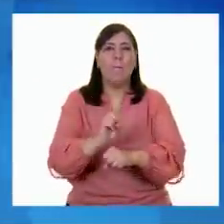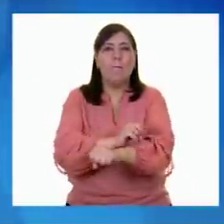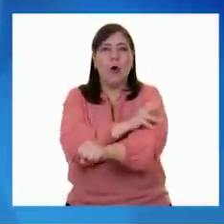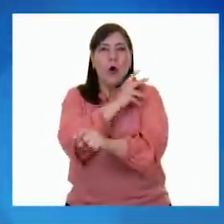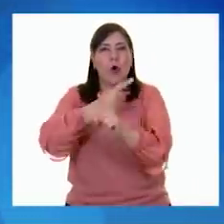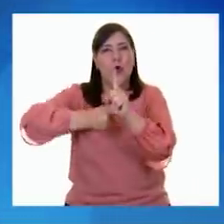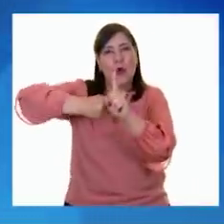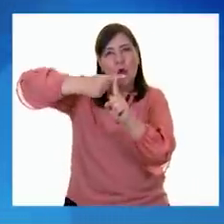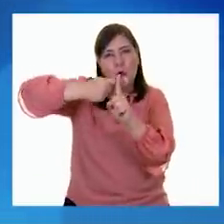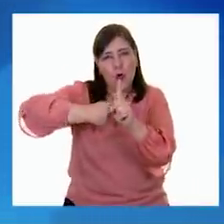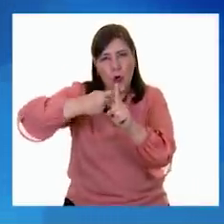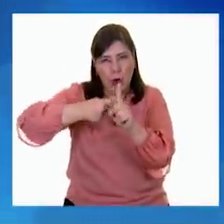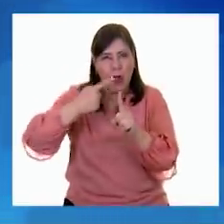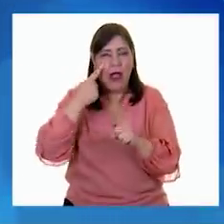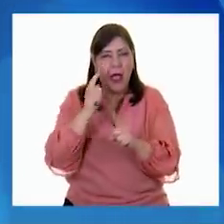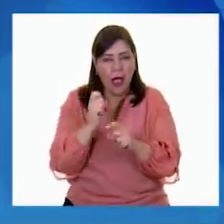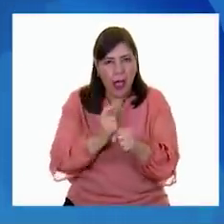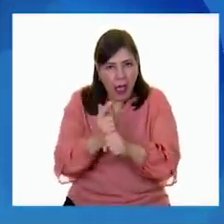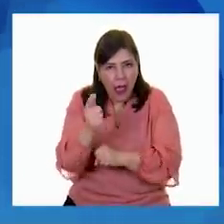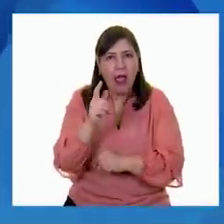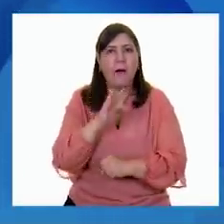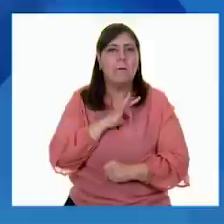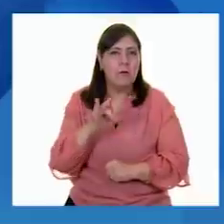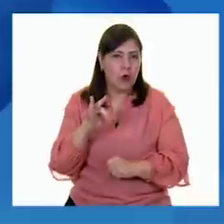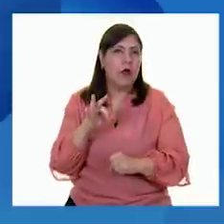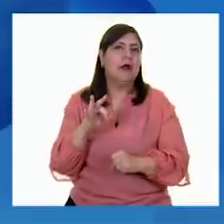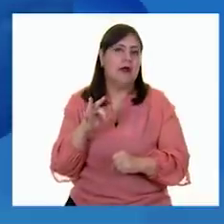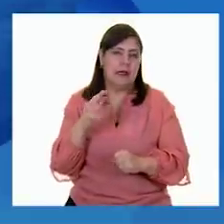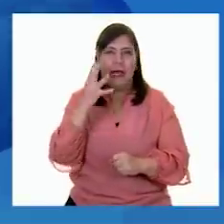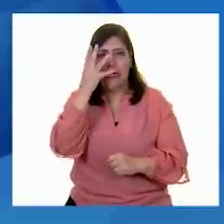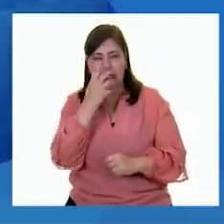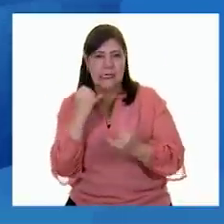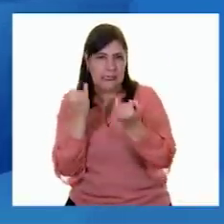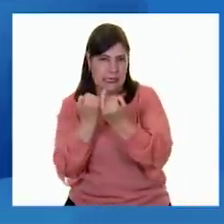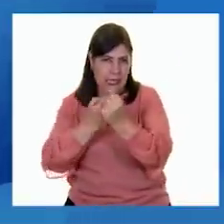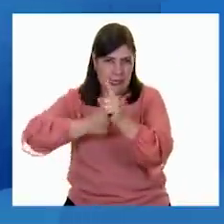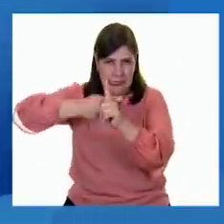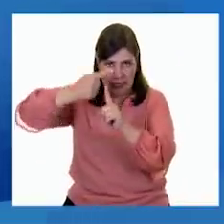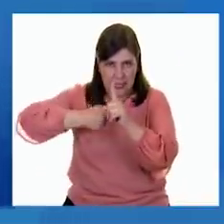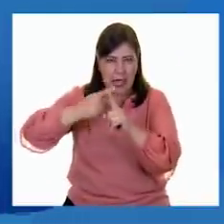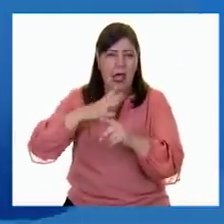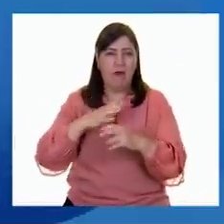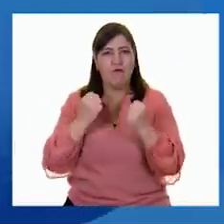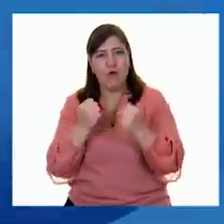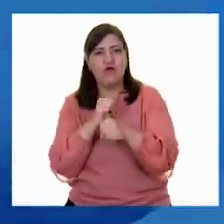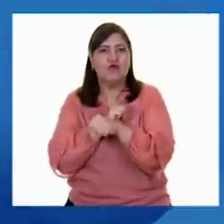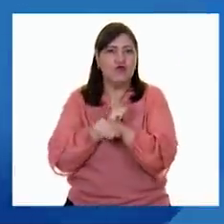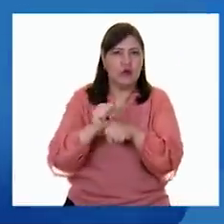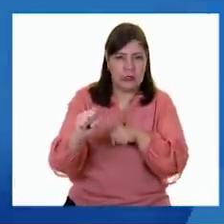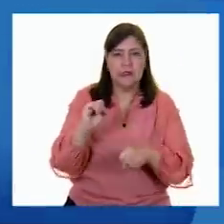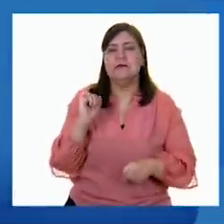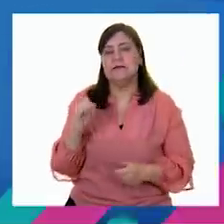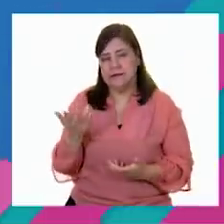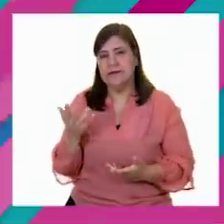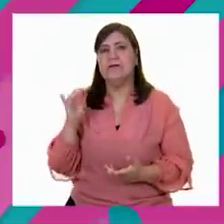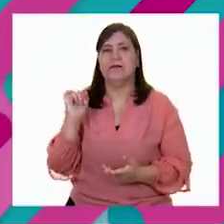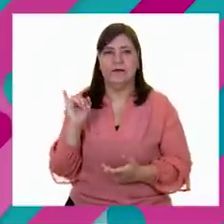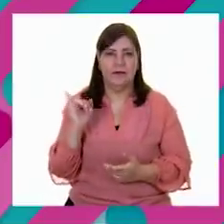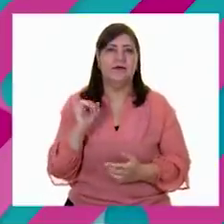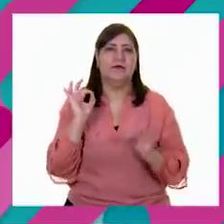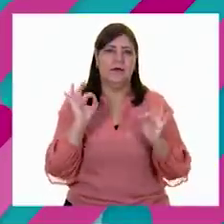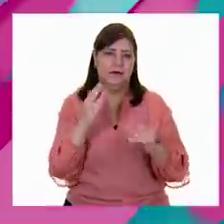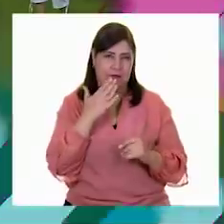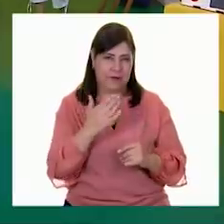tristeza también tiene sus distintas intensidades. Exactamente. Exacto, muy bien. El